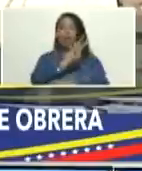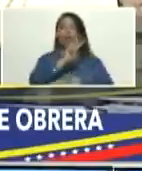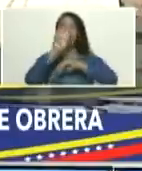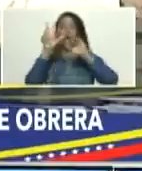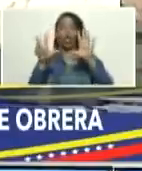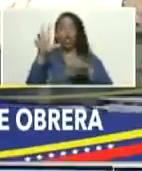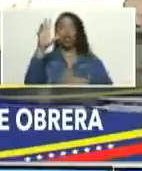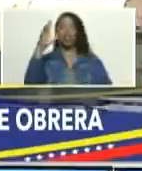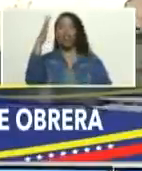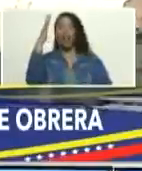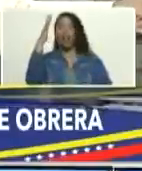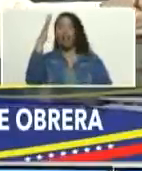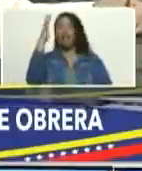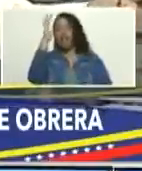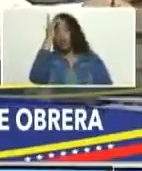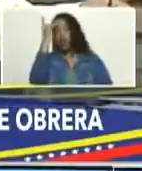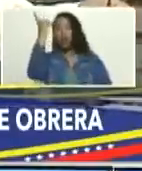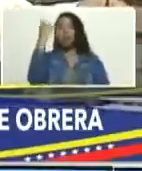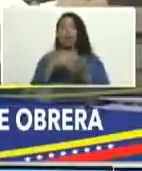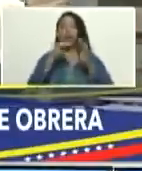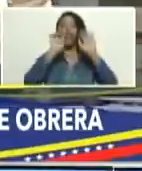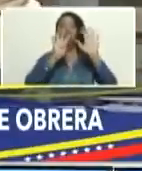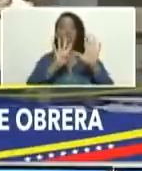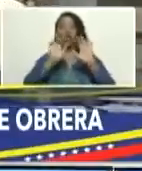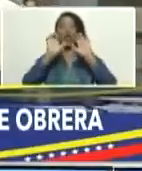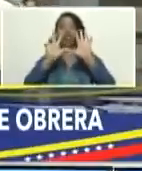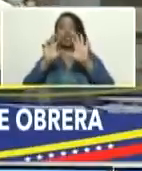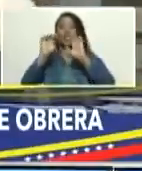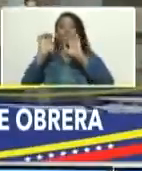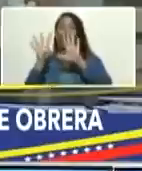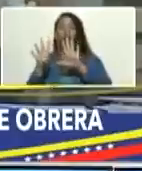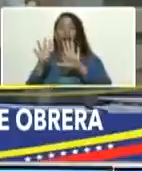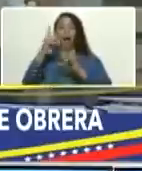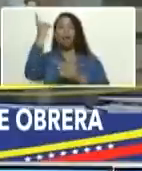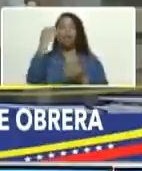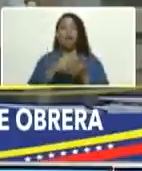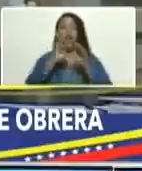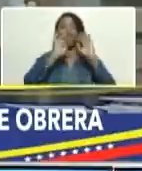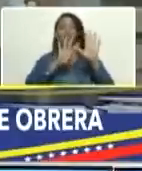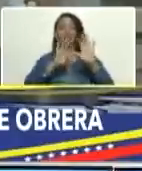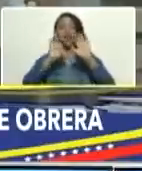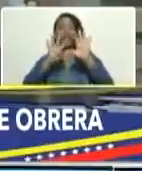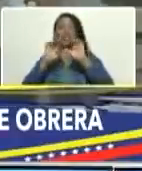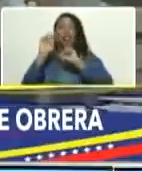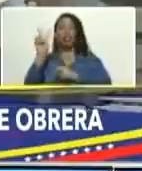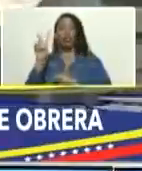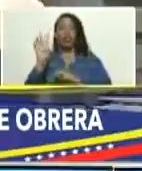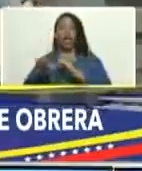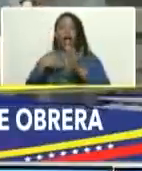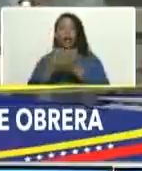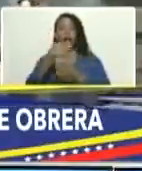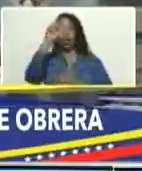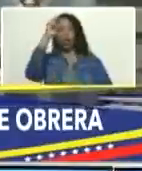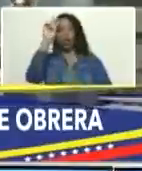año 1989. 92 al 2 de febrero de